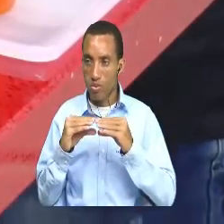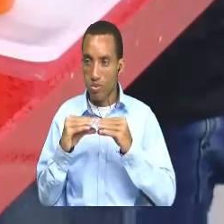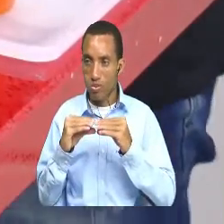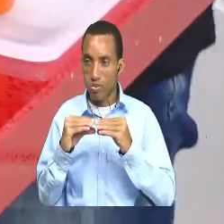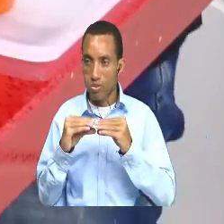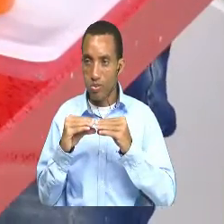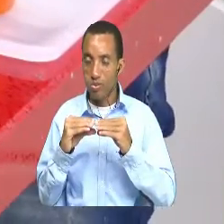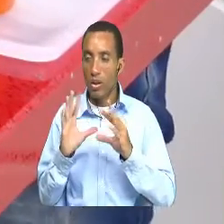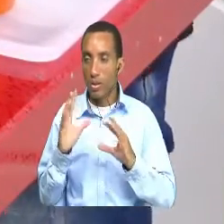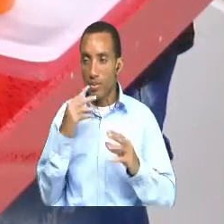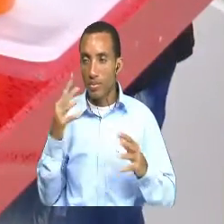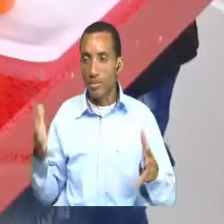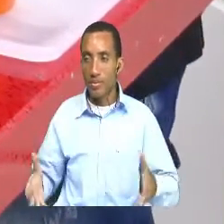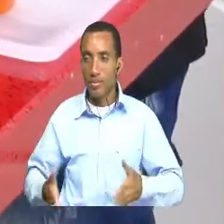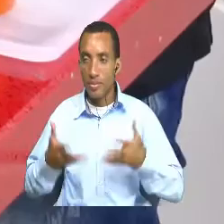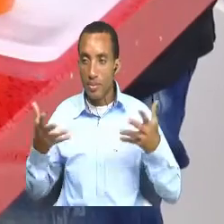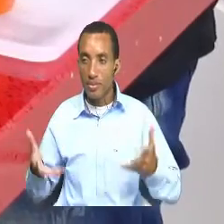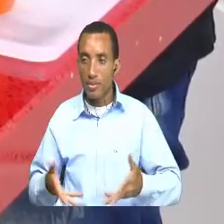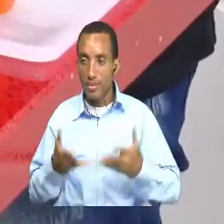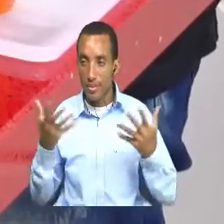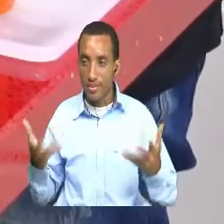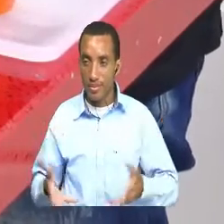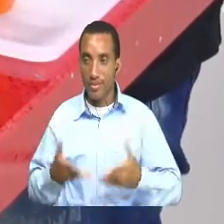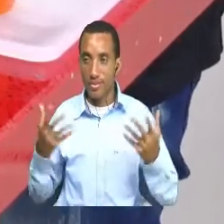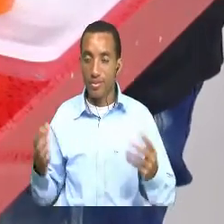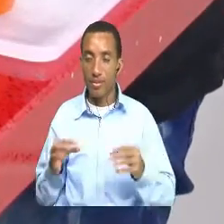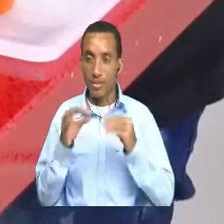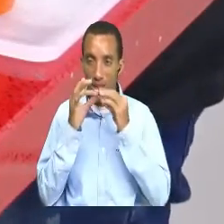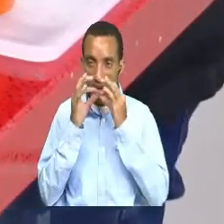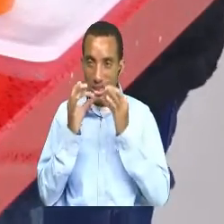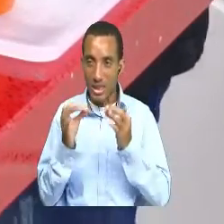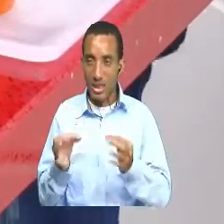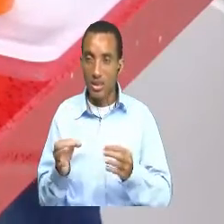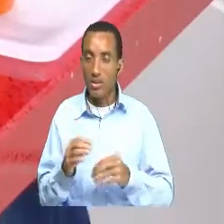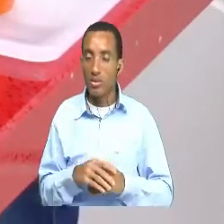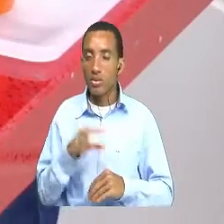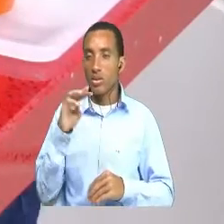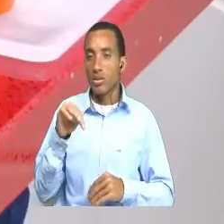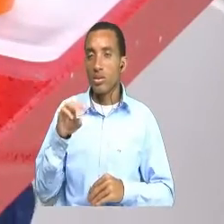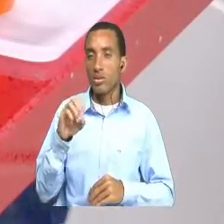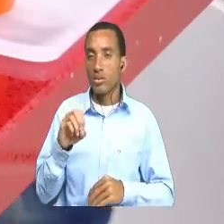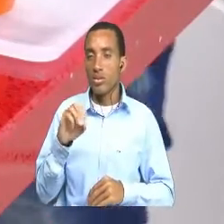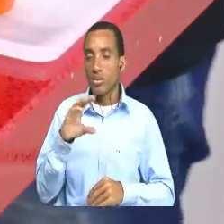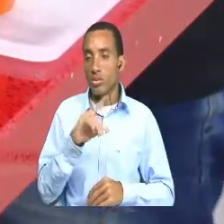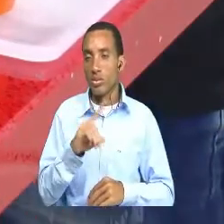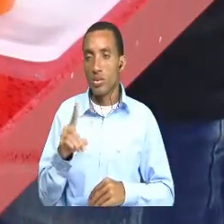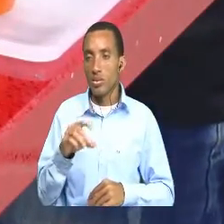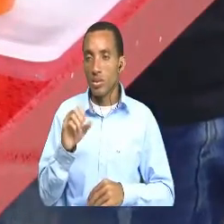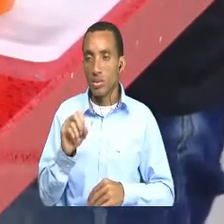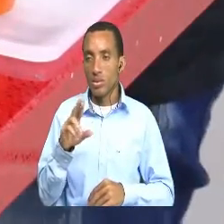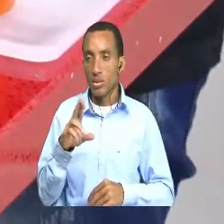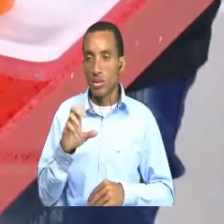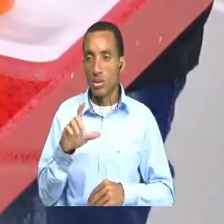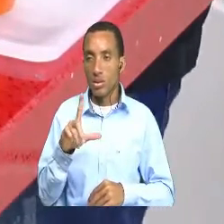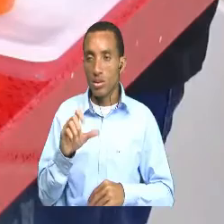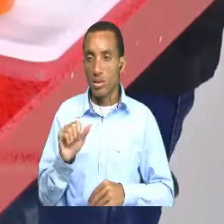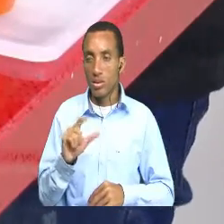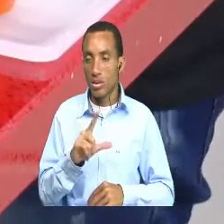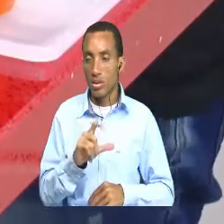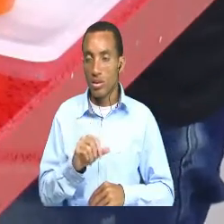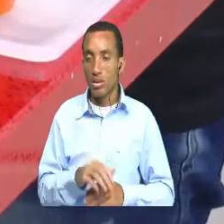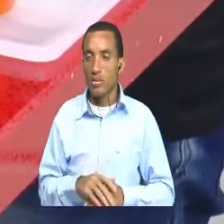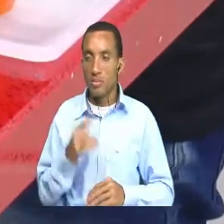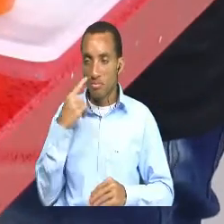de la ensalada entonces vamos a tener nuestro queso mozarella tipo mozzarella sí que es lo ideal para esta ensalada